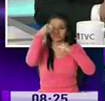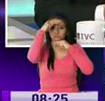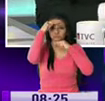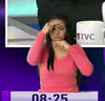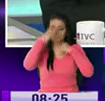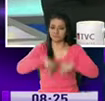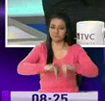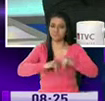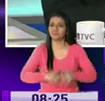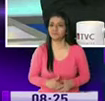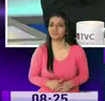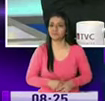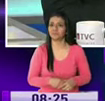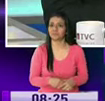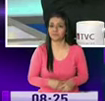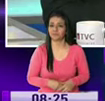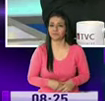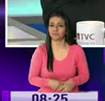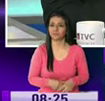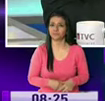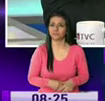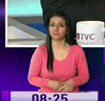contigo.